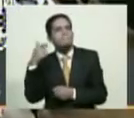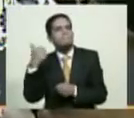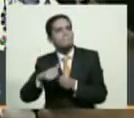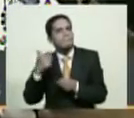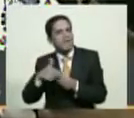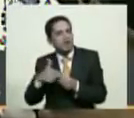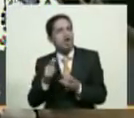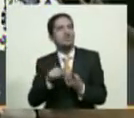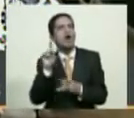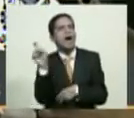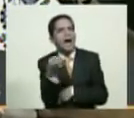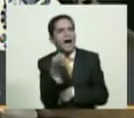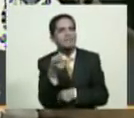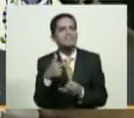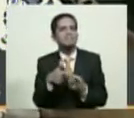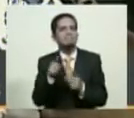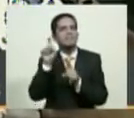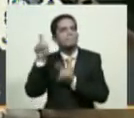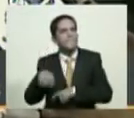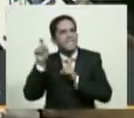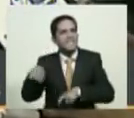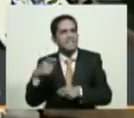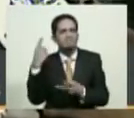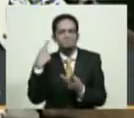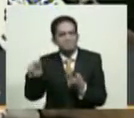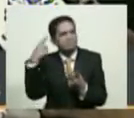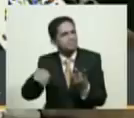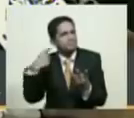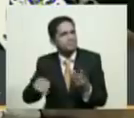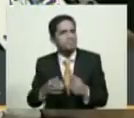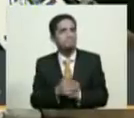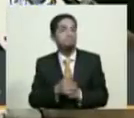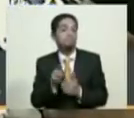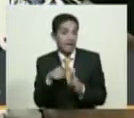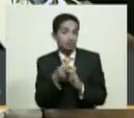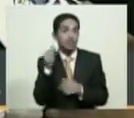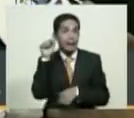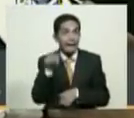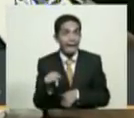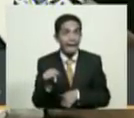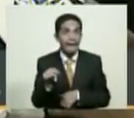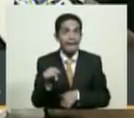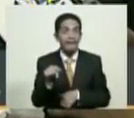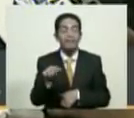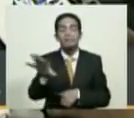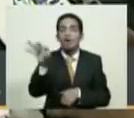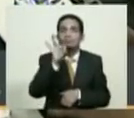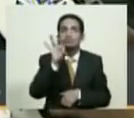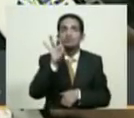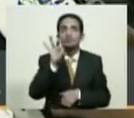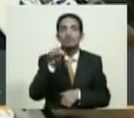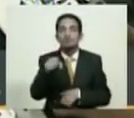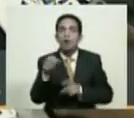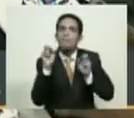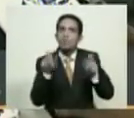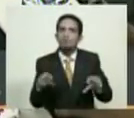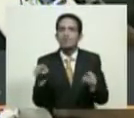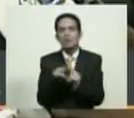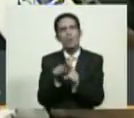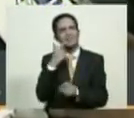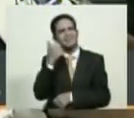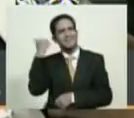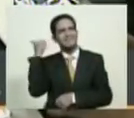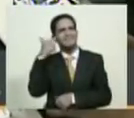gasífera, minera, entre otras. Entonces, esta opción, esta oportunidad, así como decía Einstein, que